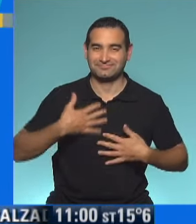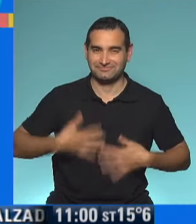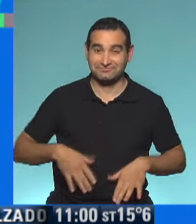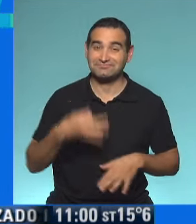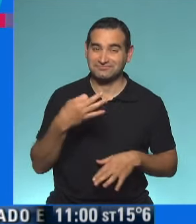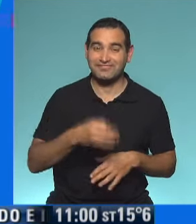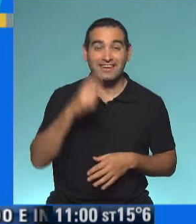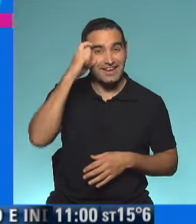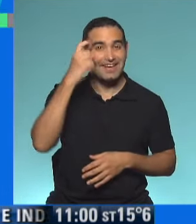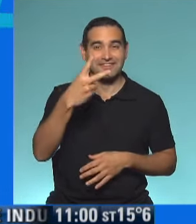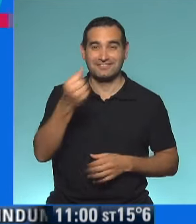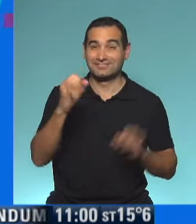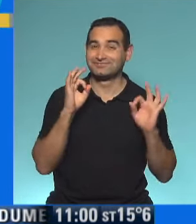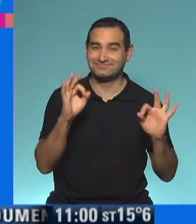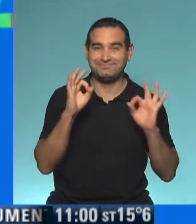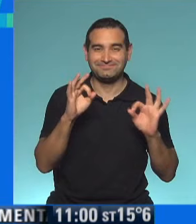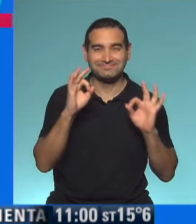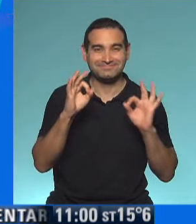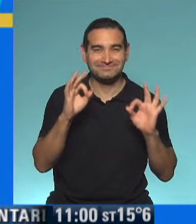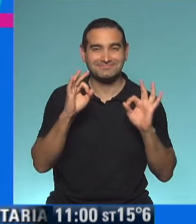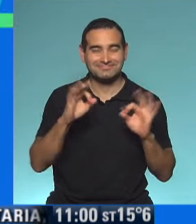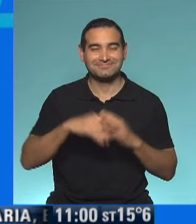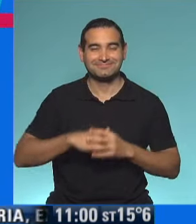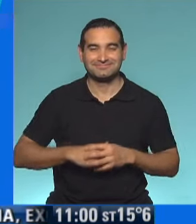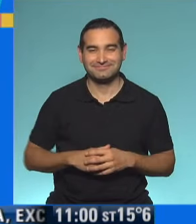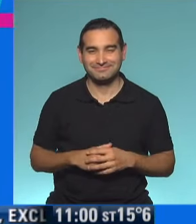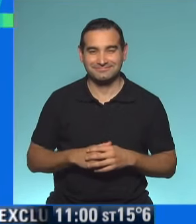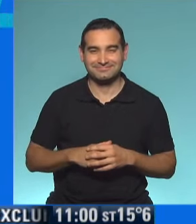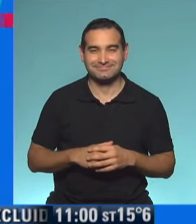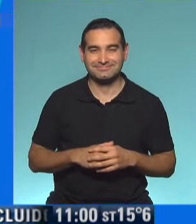Eva, lista para empezar. ¡Wow! Sí.